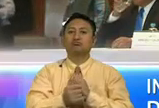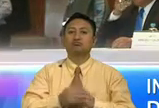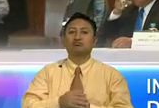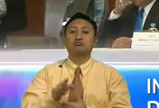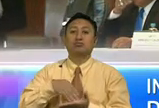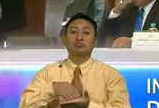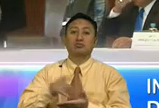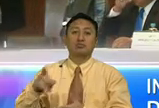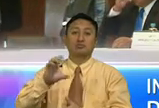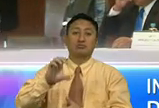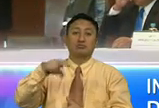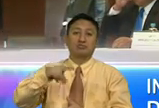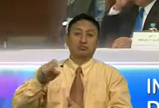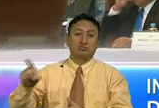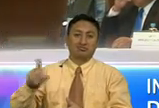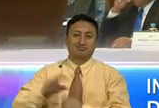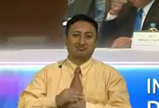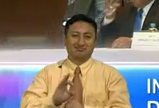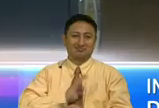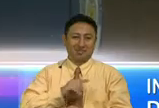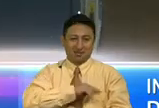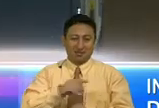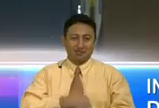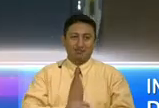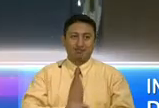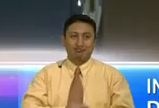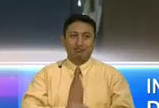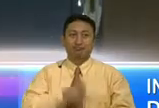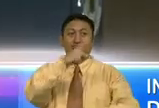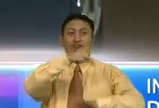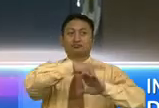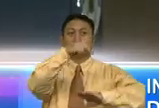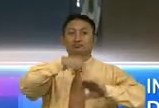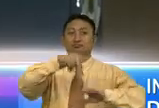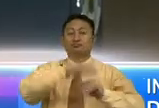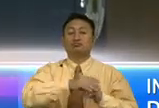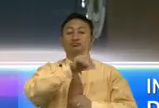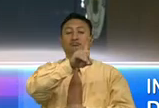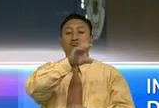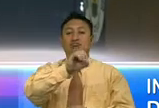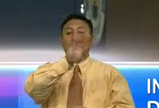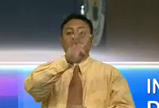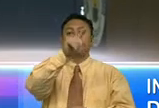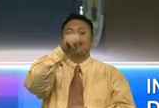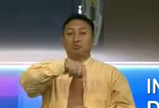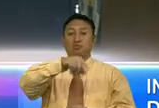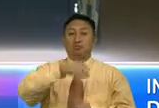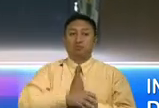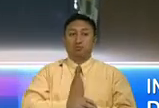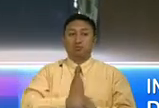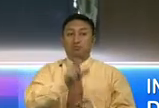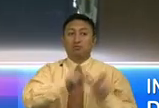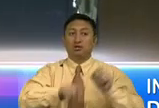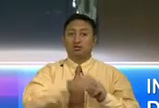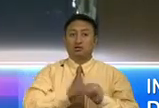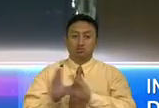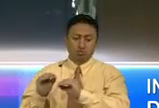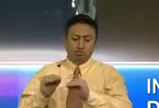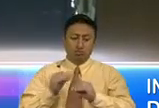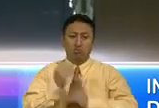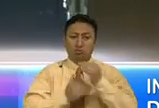organismo electoral y expertos en la materia. En la provincia de Pichincha, 104 personas estarán encargadas de impartir conocimientos del